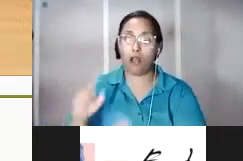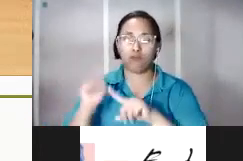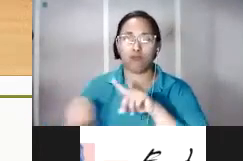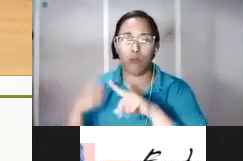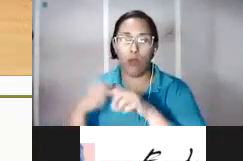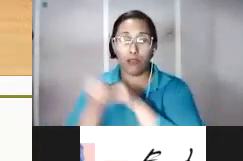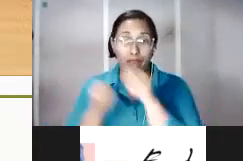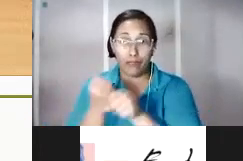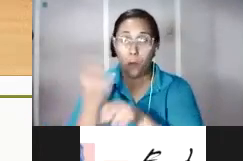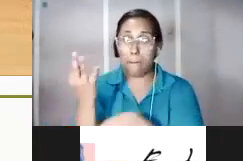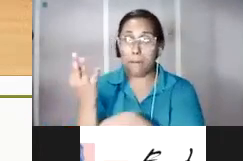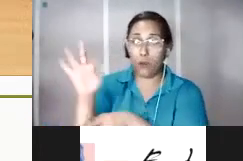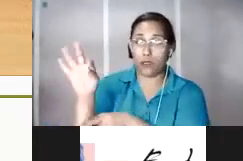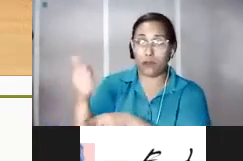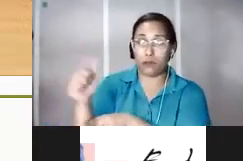1910.